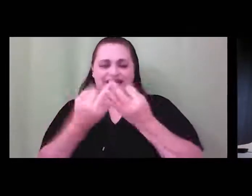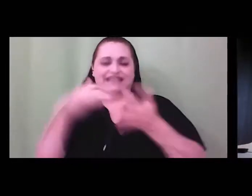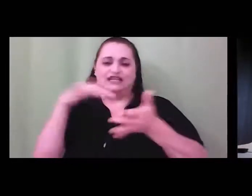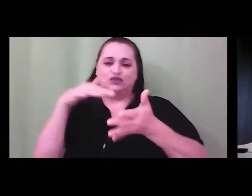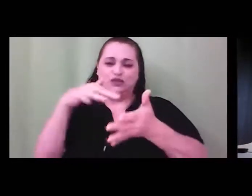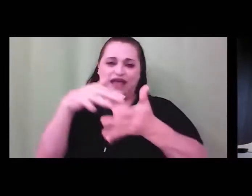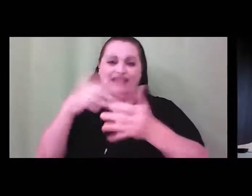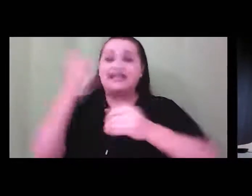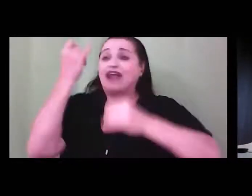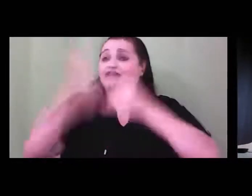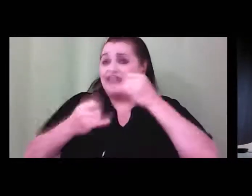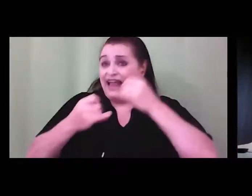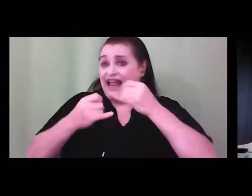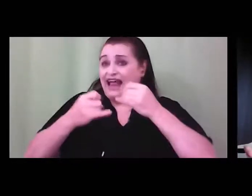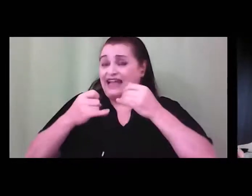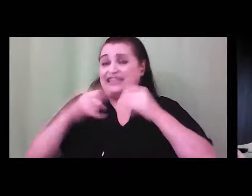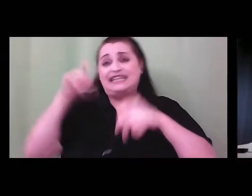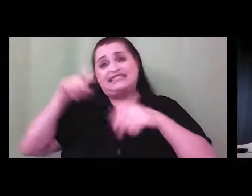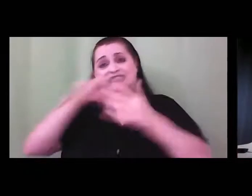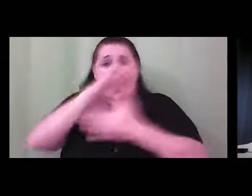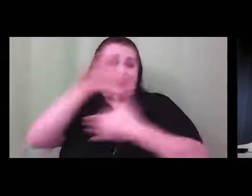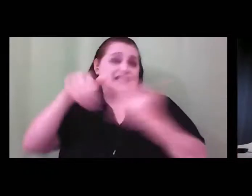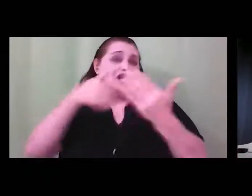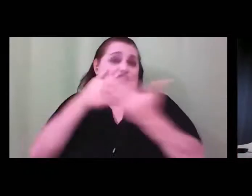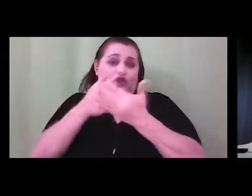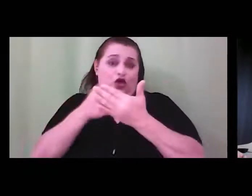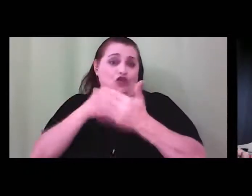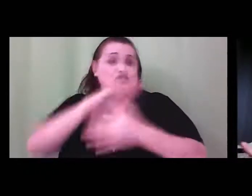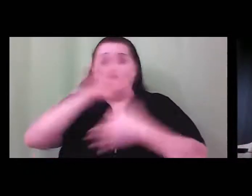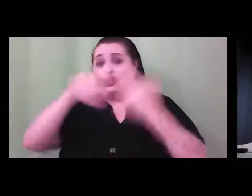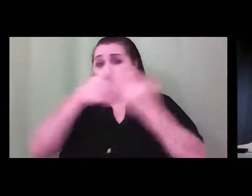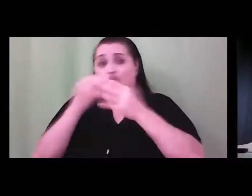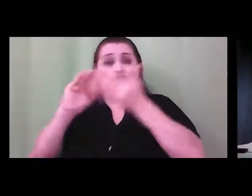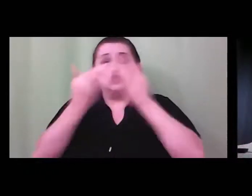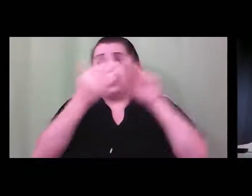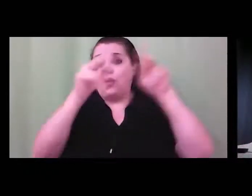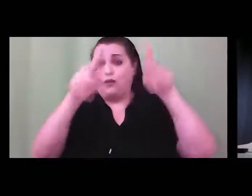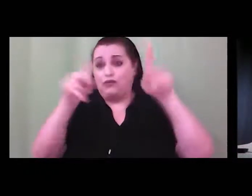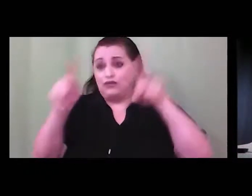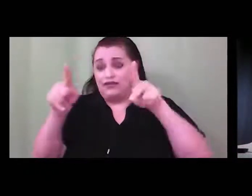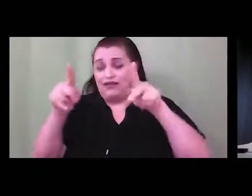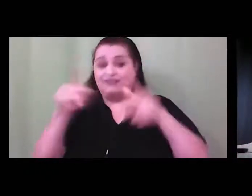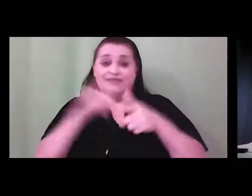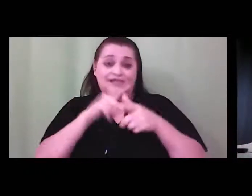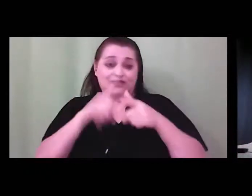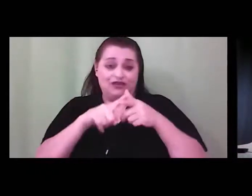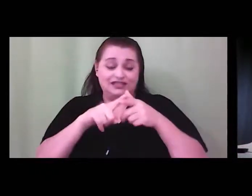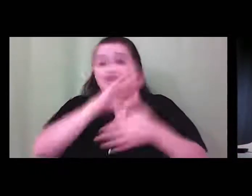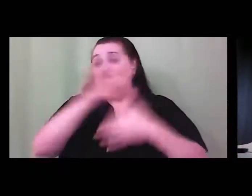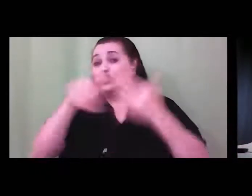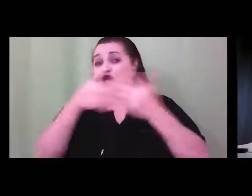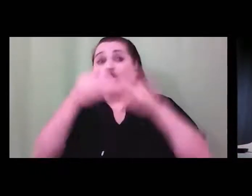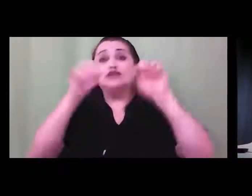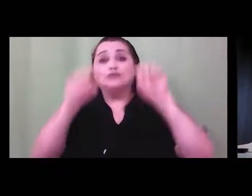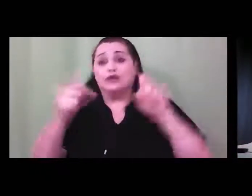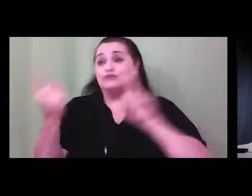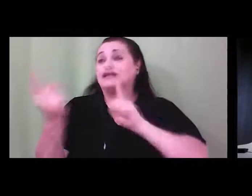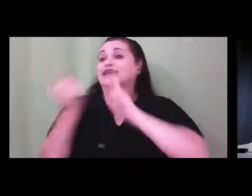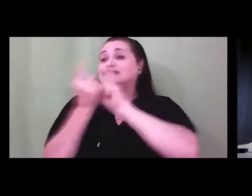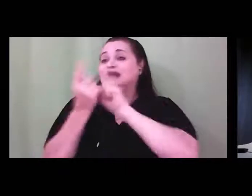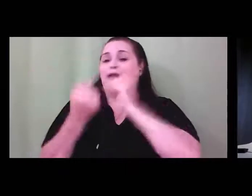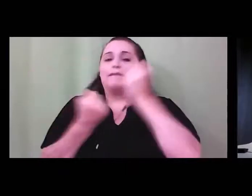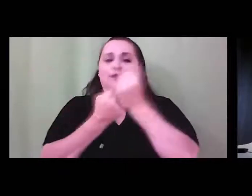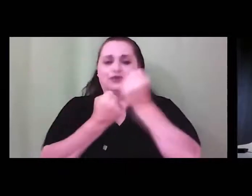estudiantes, y que al final es la necesidad de todos, porque todos somos comunidad? Y entonces todos nos podemos acercar para